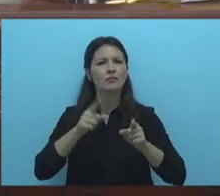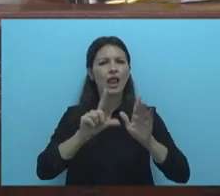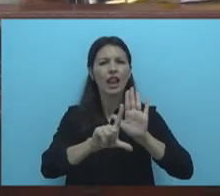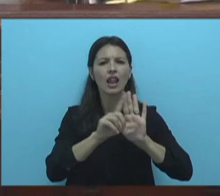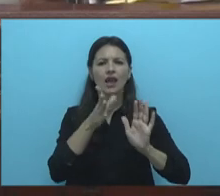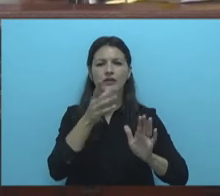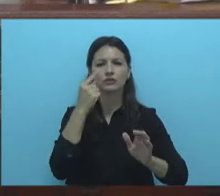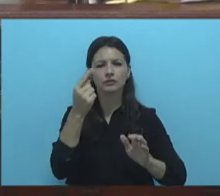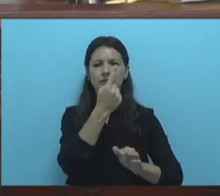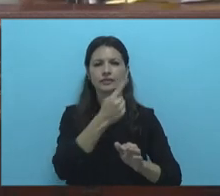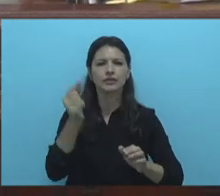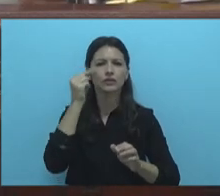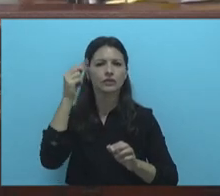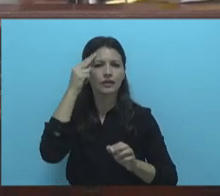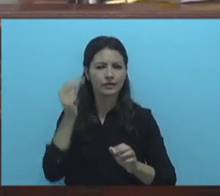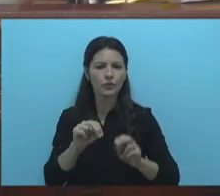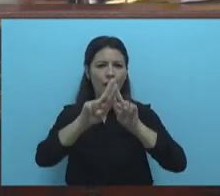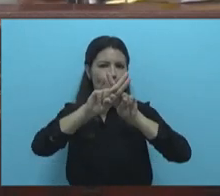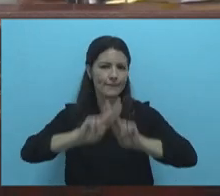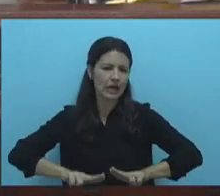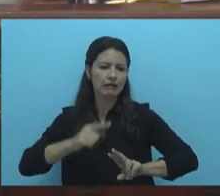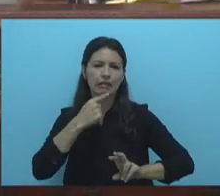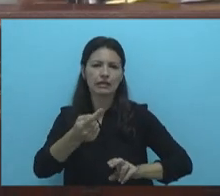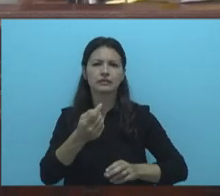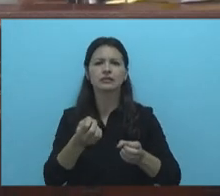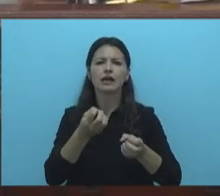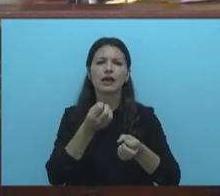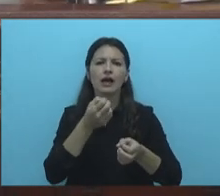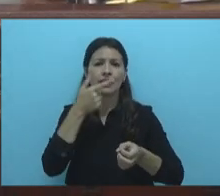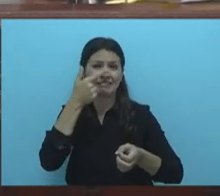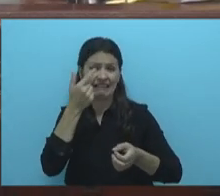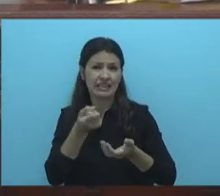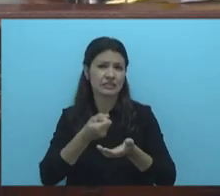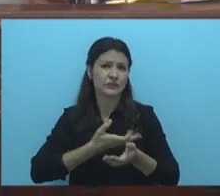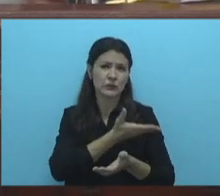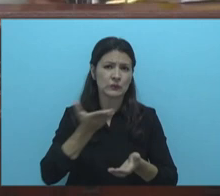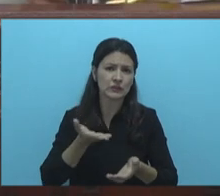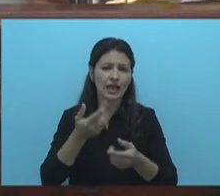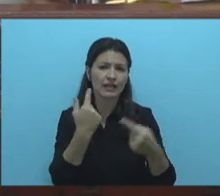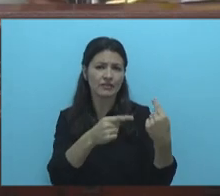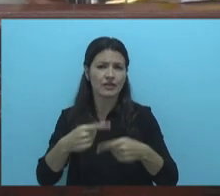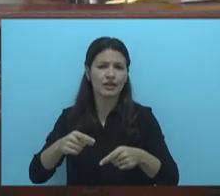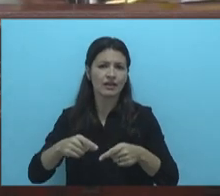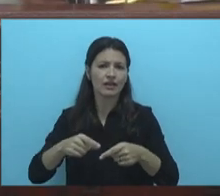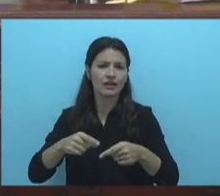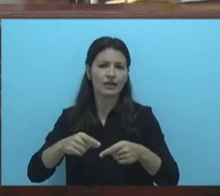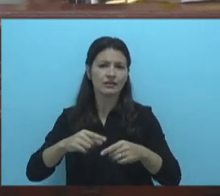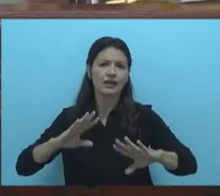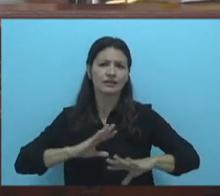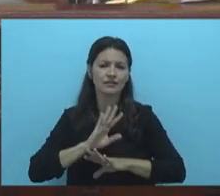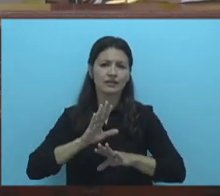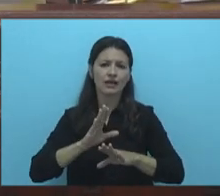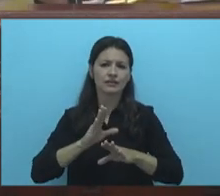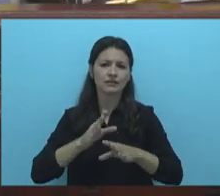ley 14.139. por el cual se declara de interés social, cultural y deportivo las actividades que desarrollen las asociaciones